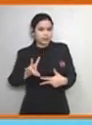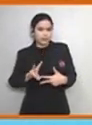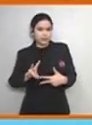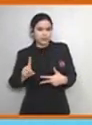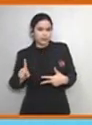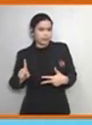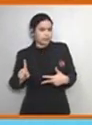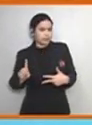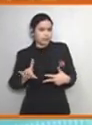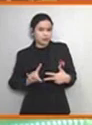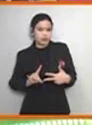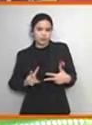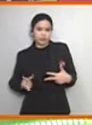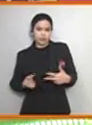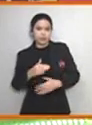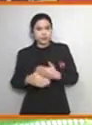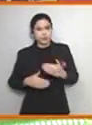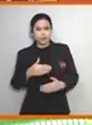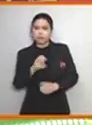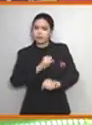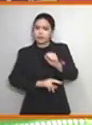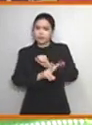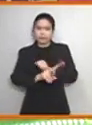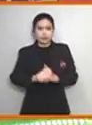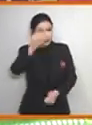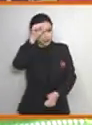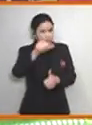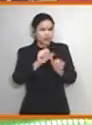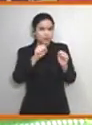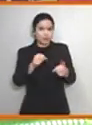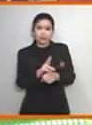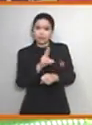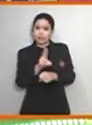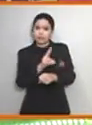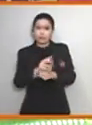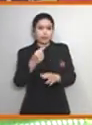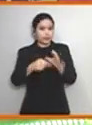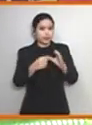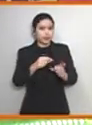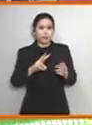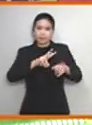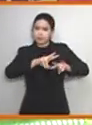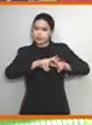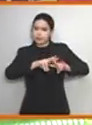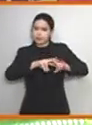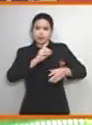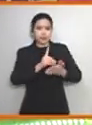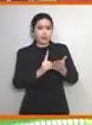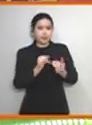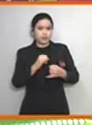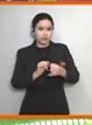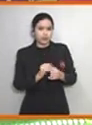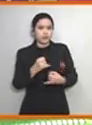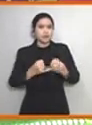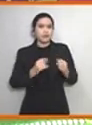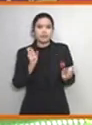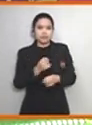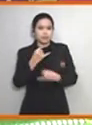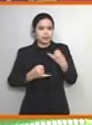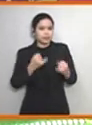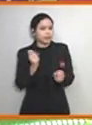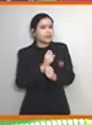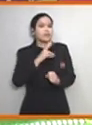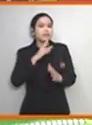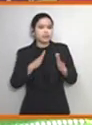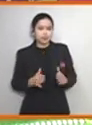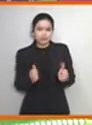y 82. Continuamos con premiados. Recuerda que puedes utilizar la guía Catracha para que juegues y ganes a lo Catracho. Atentos,